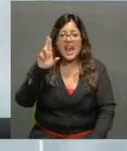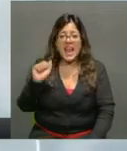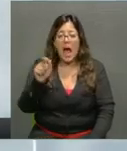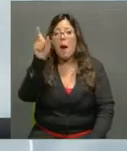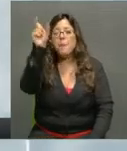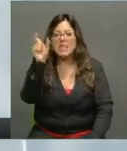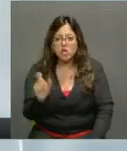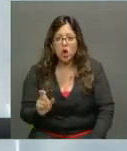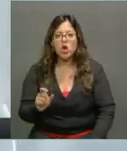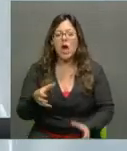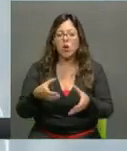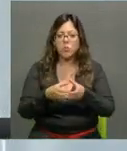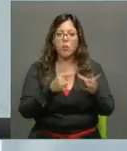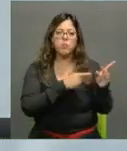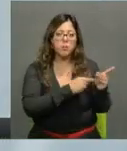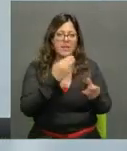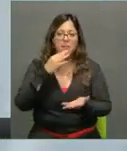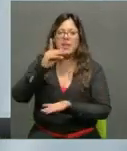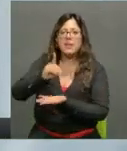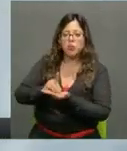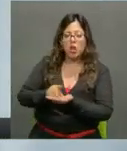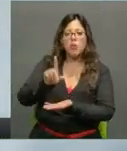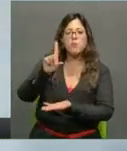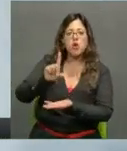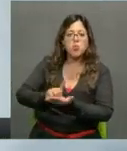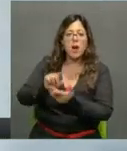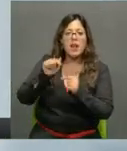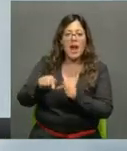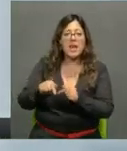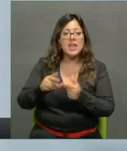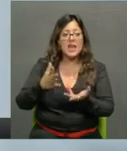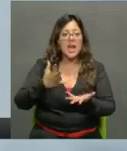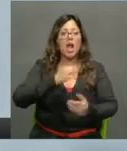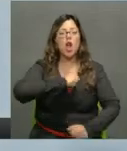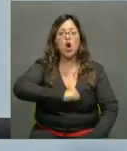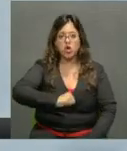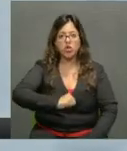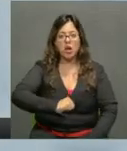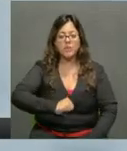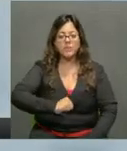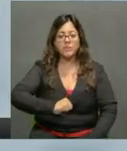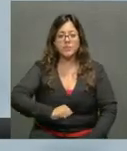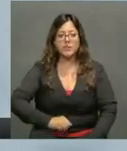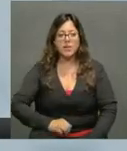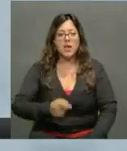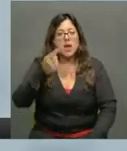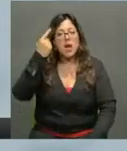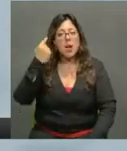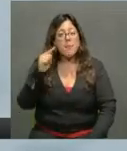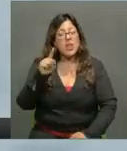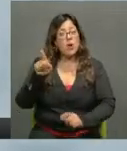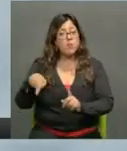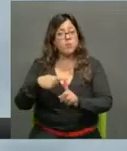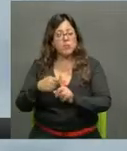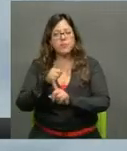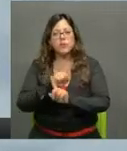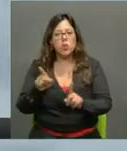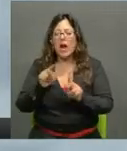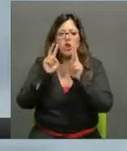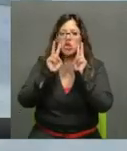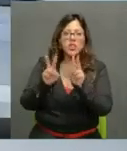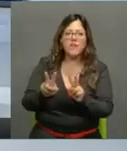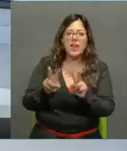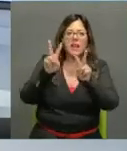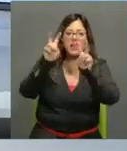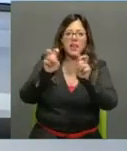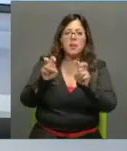que es diputado por la zona. Y que iba por el en contra. Iba por el en contra. Claro. Sí. Pero ahí no le fue tan bien. Su opción no se ve reflejada en los resultados,